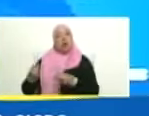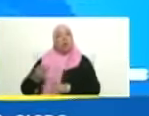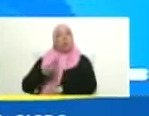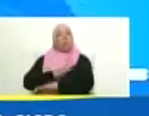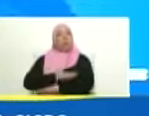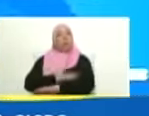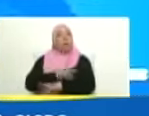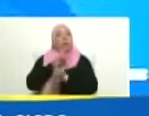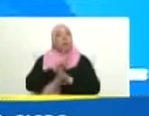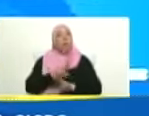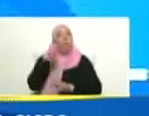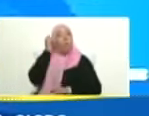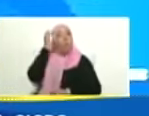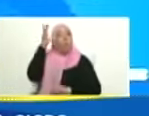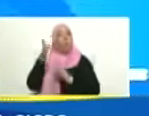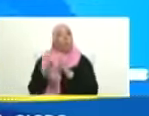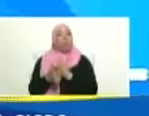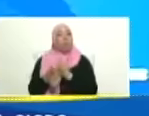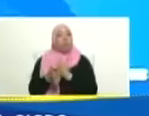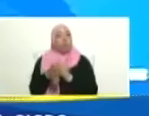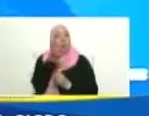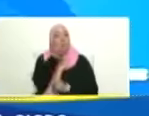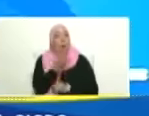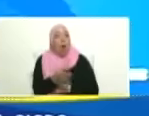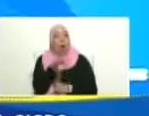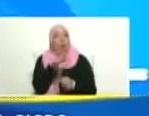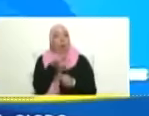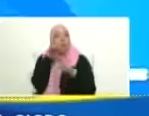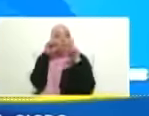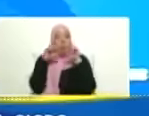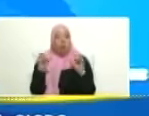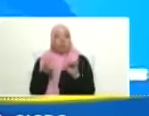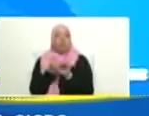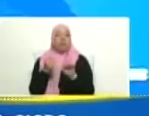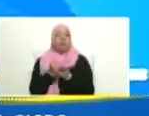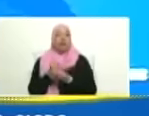científica, la calidad técnica, la calidad profesional.